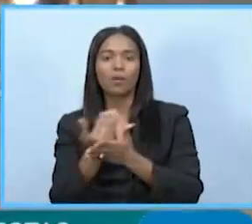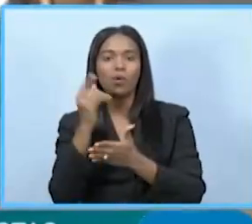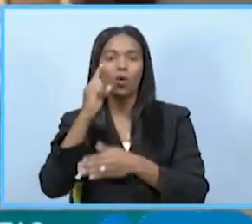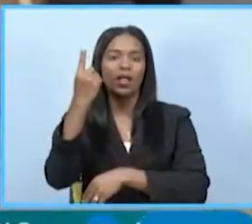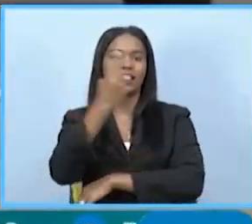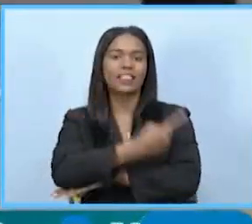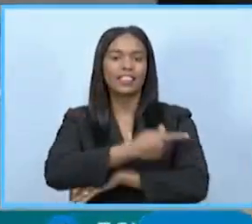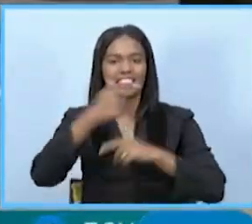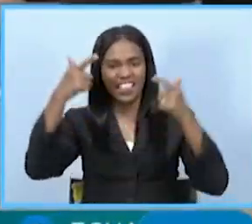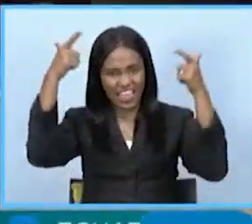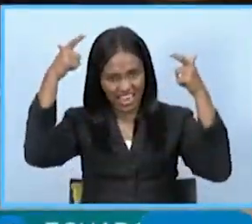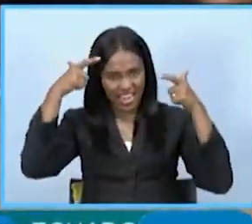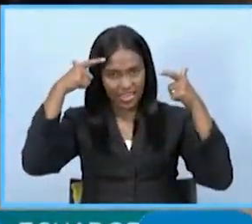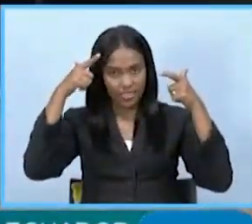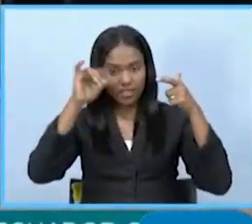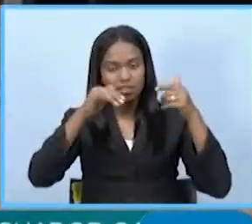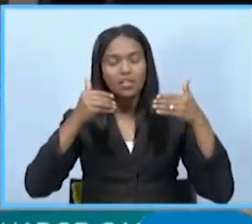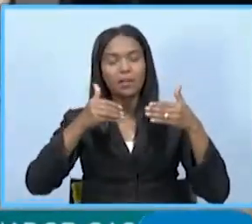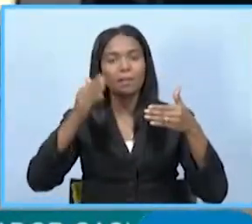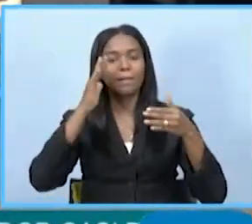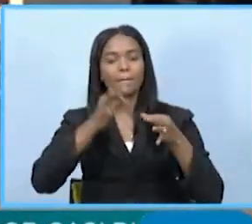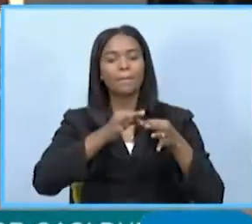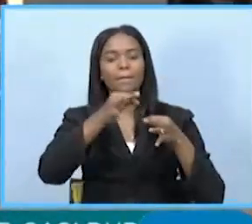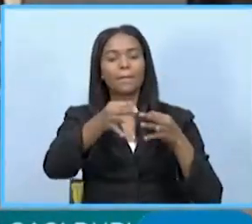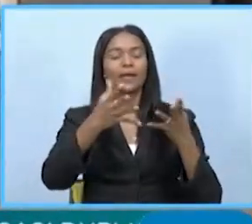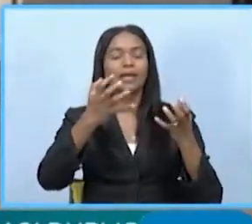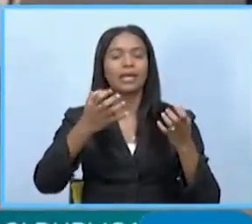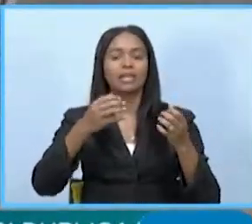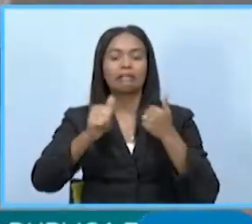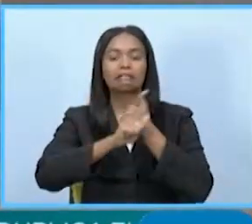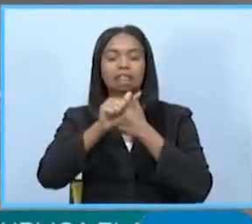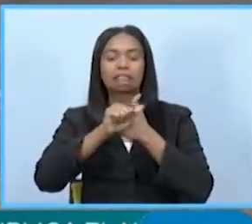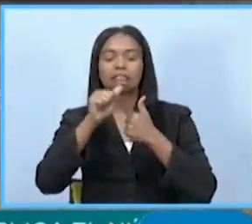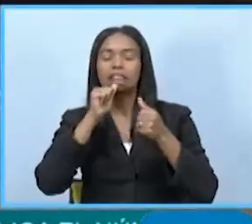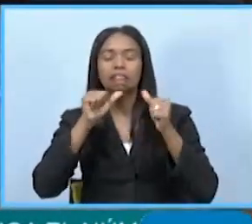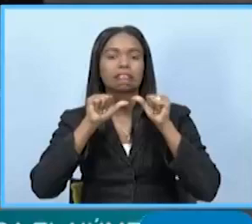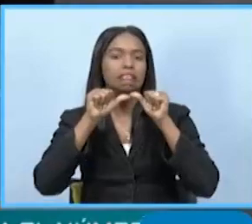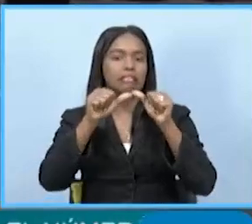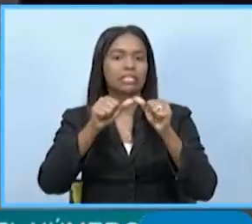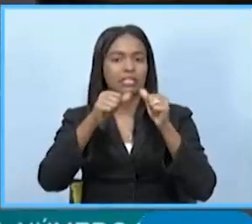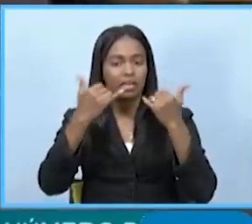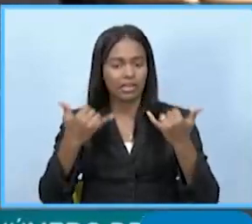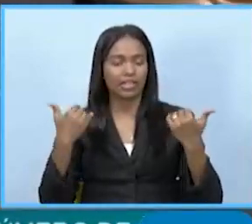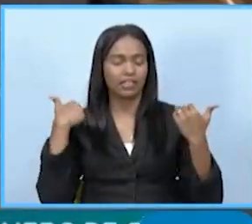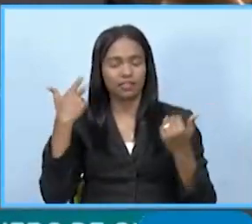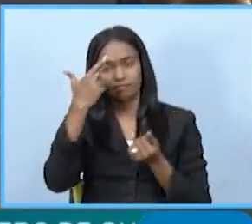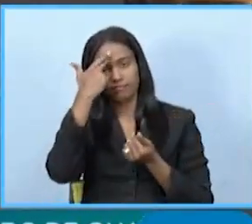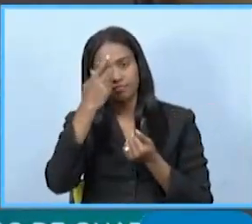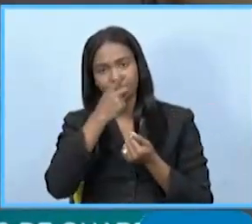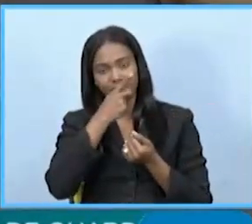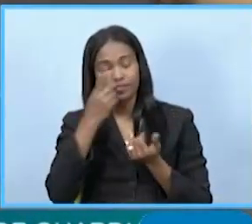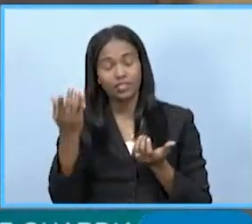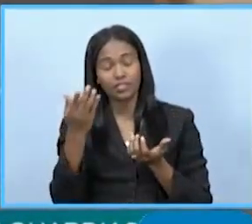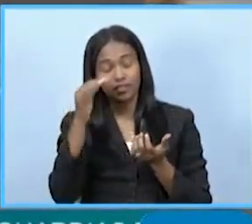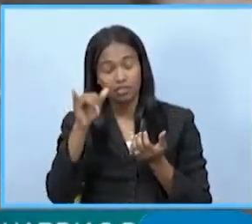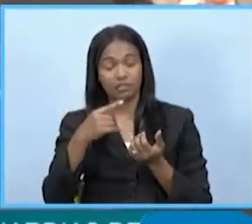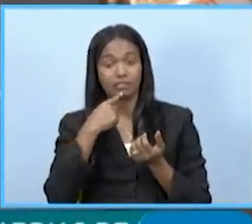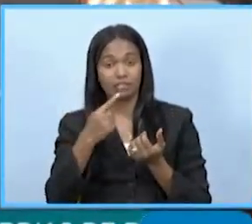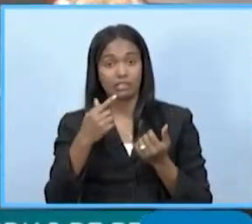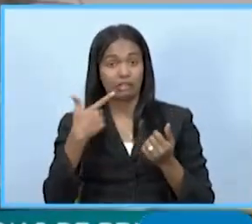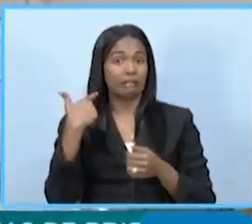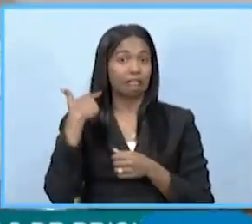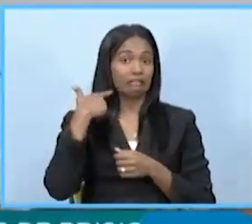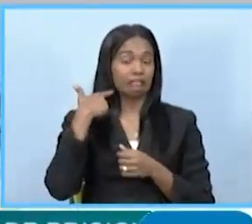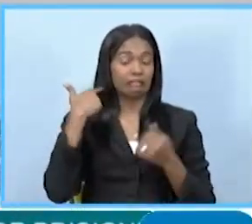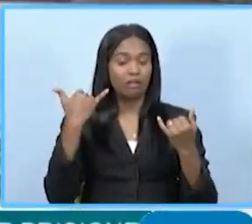La intención de la medida sería aplacar la ola de criminalidad por la que atraviesa el país. Es que sostienen que los